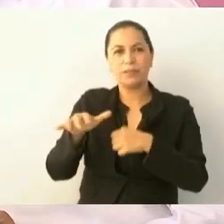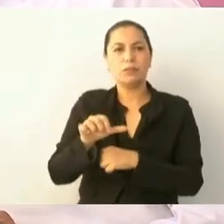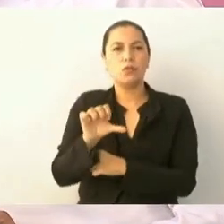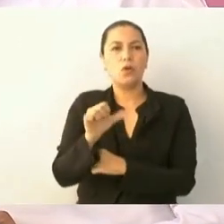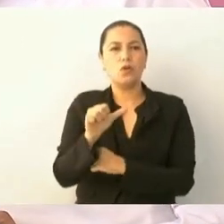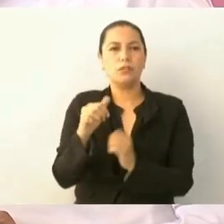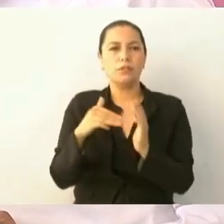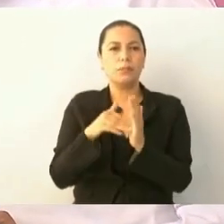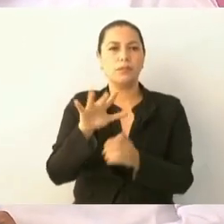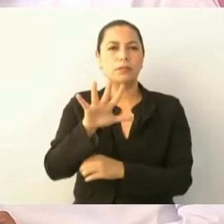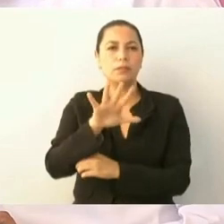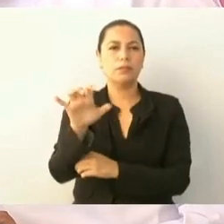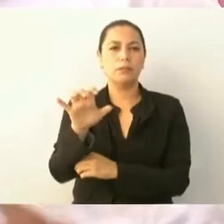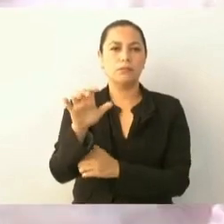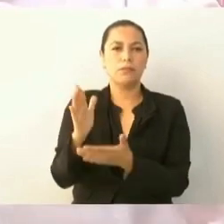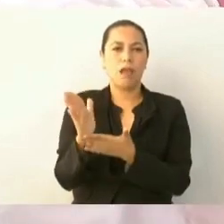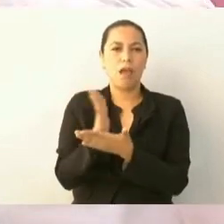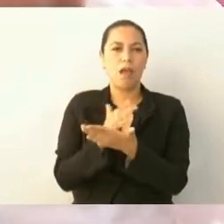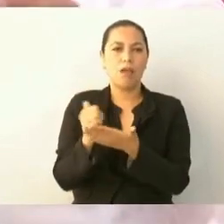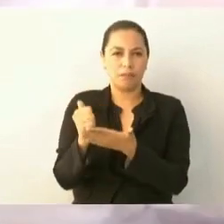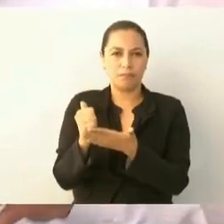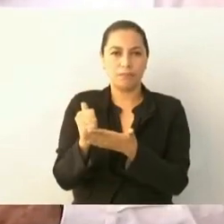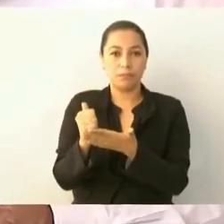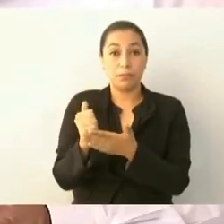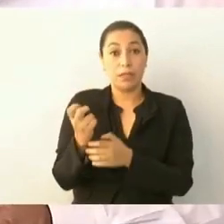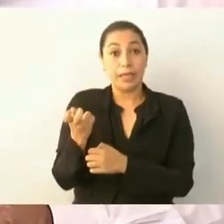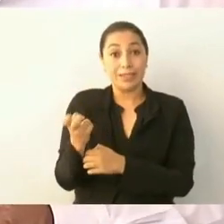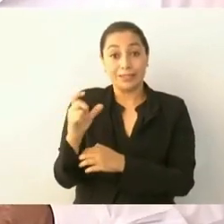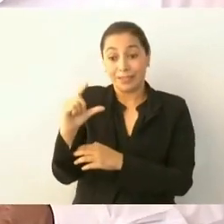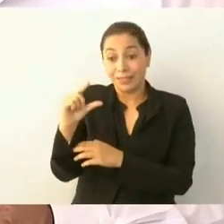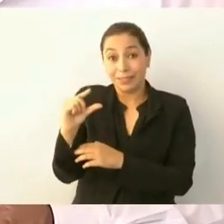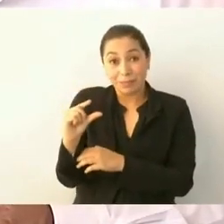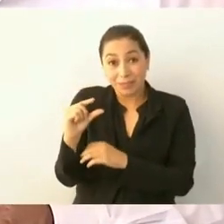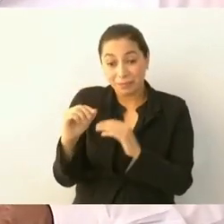11.500. Pero ese es el mínimo.